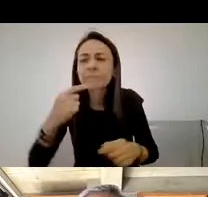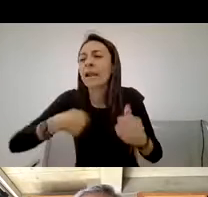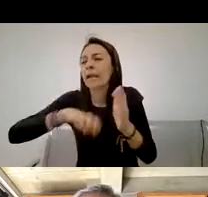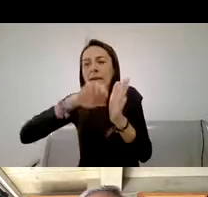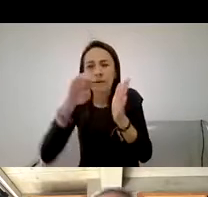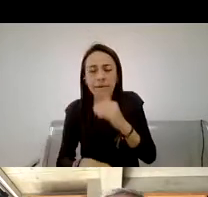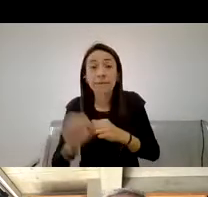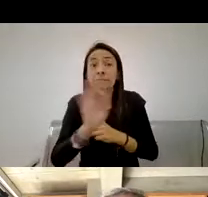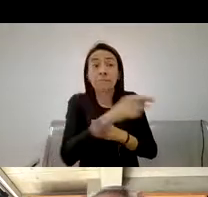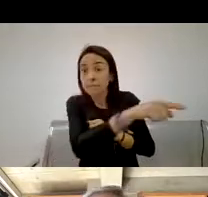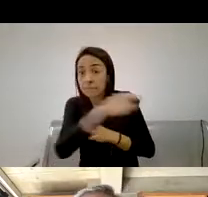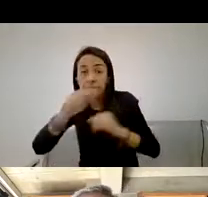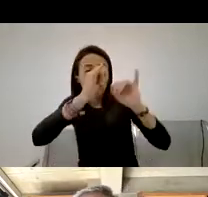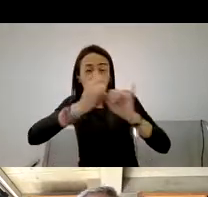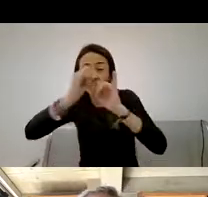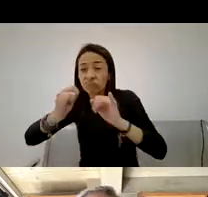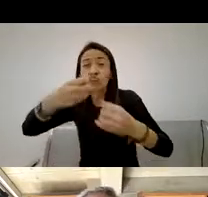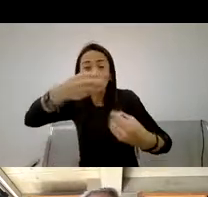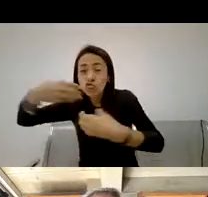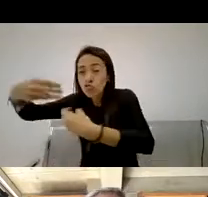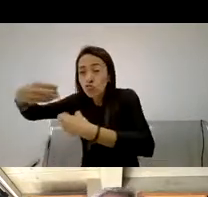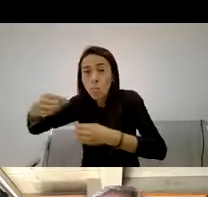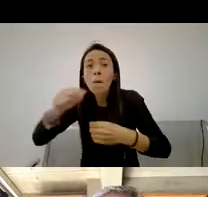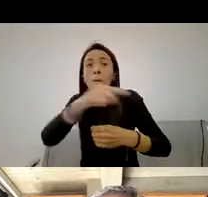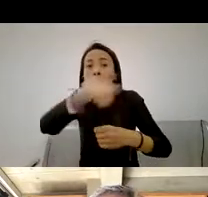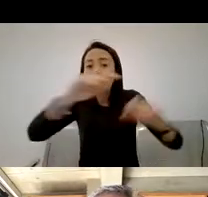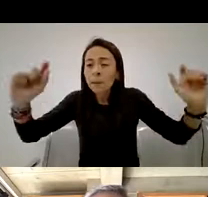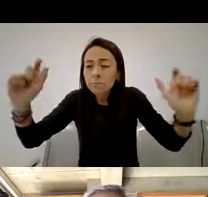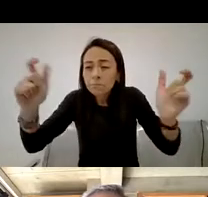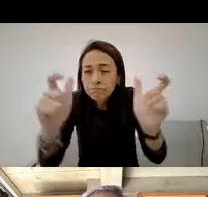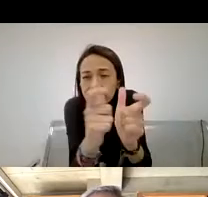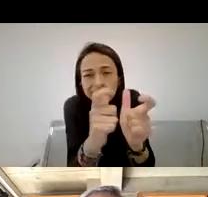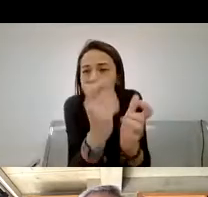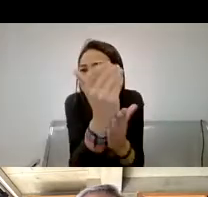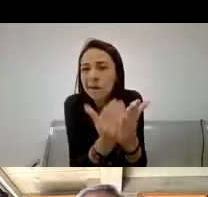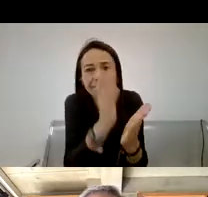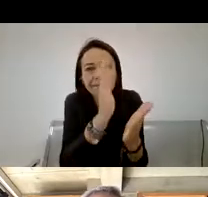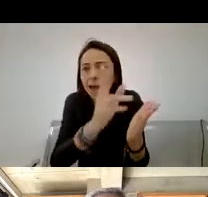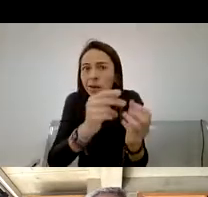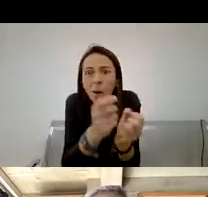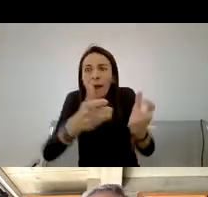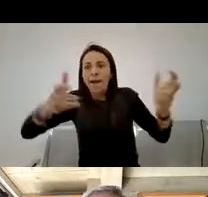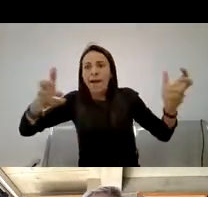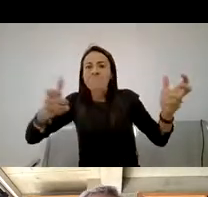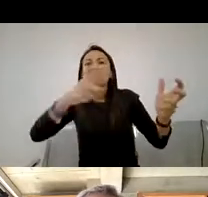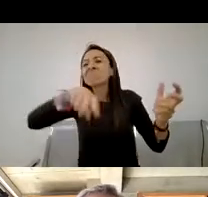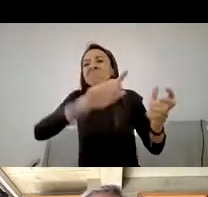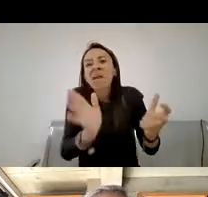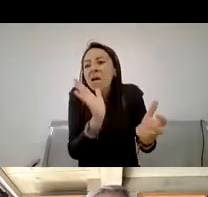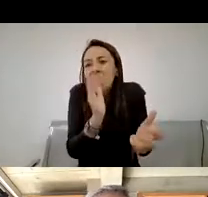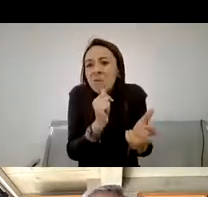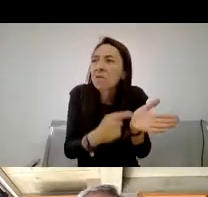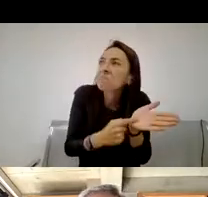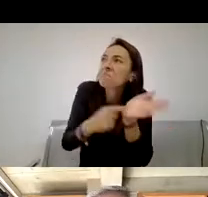personas físicas porque las personas físicas tienen menos posibilidad de deducirlos, entonces, ¿cuál es la afectación que